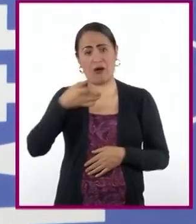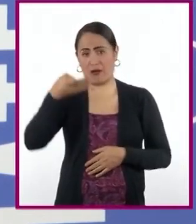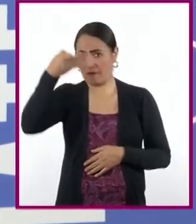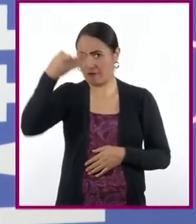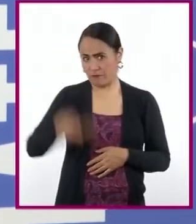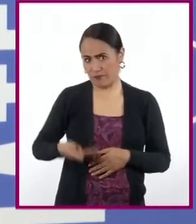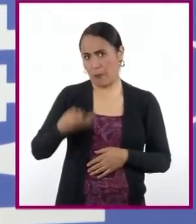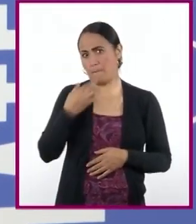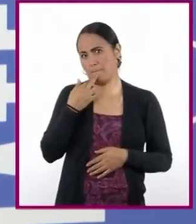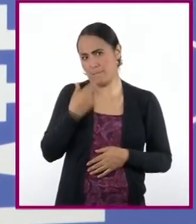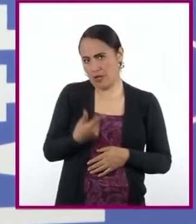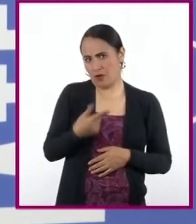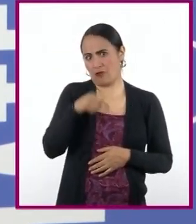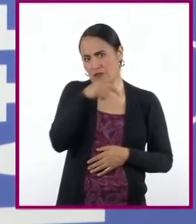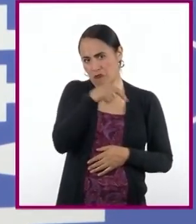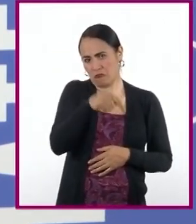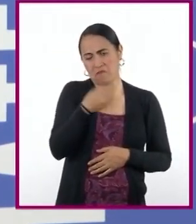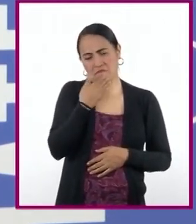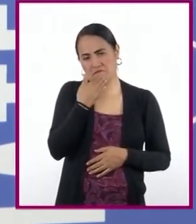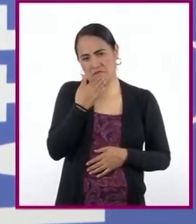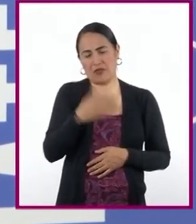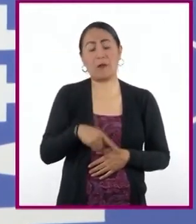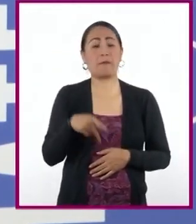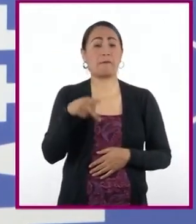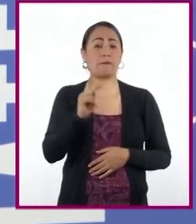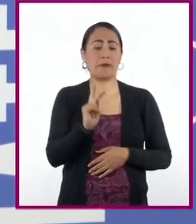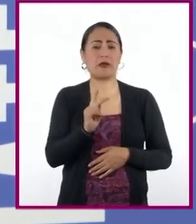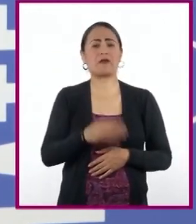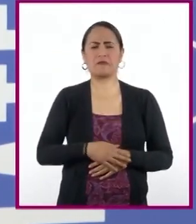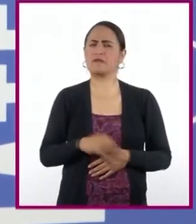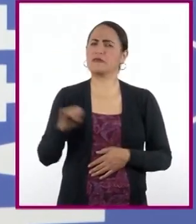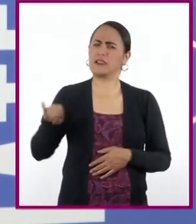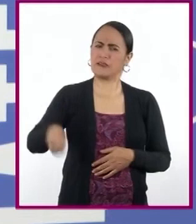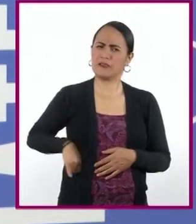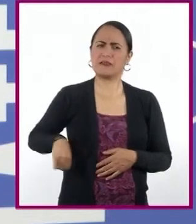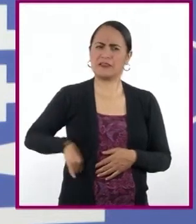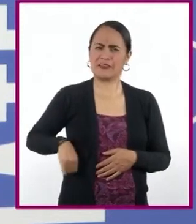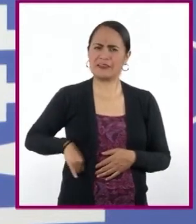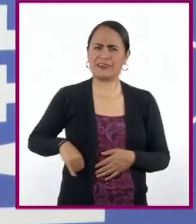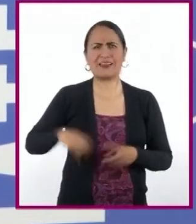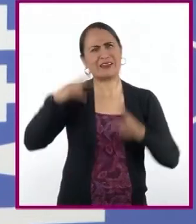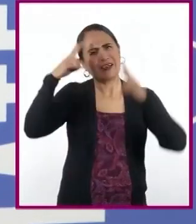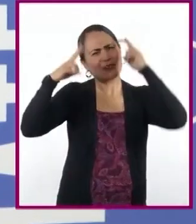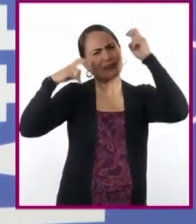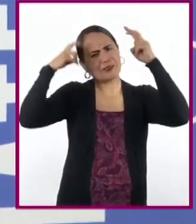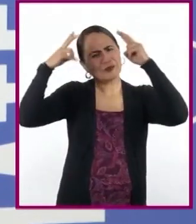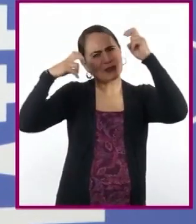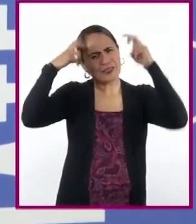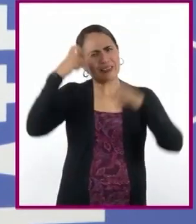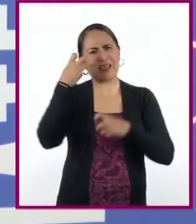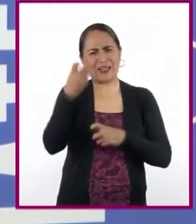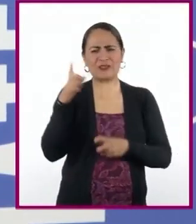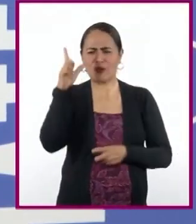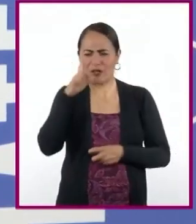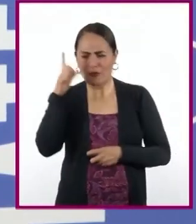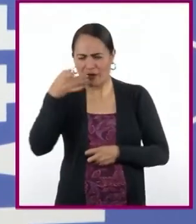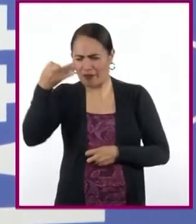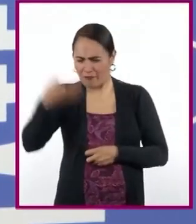más formal, como el que acabas de hacer tú. Sin embargo, fue muy interesante imaginar esta situación con el lenguaje